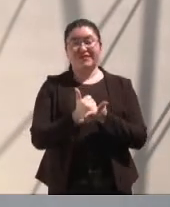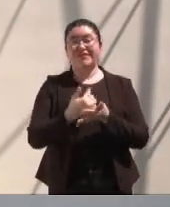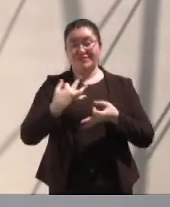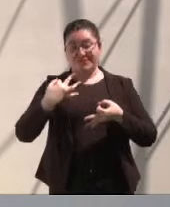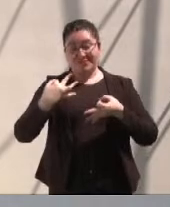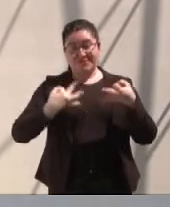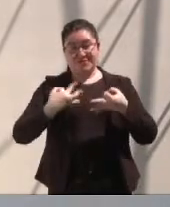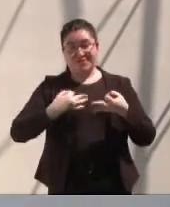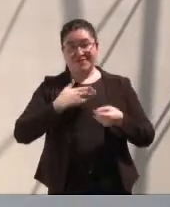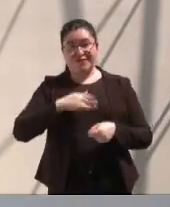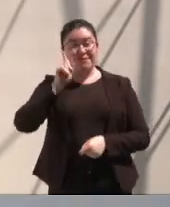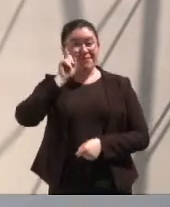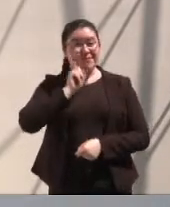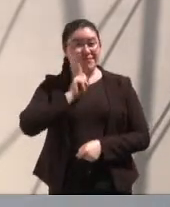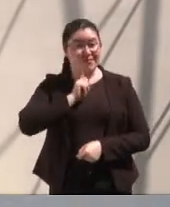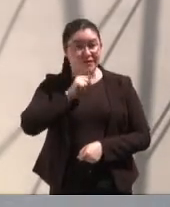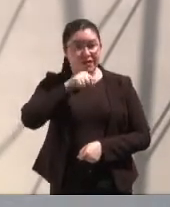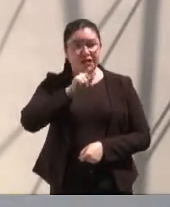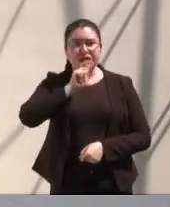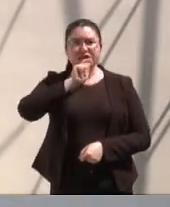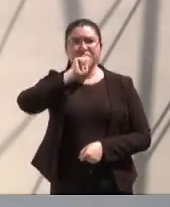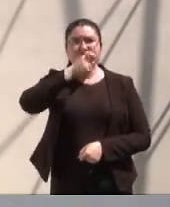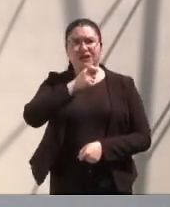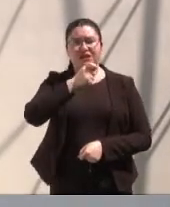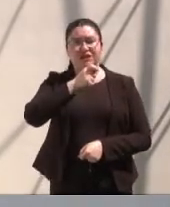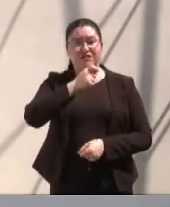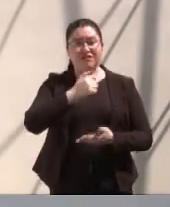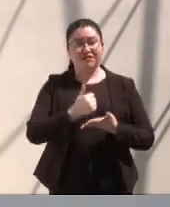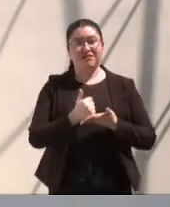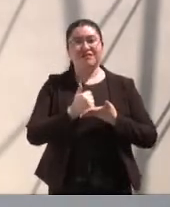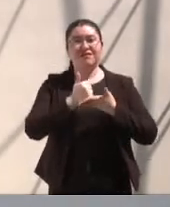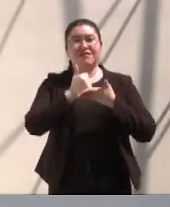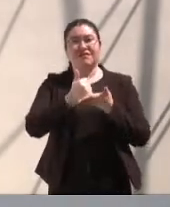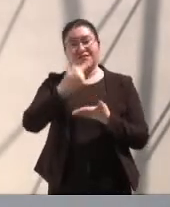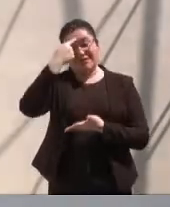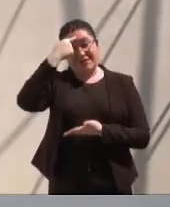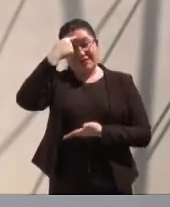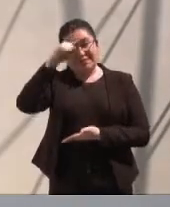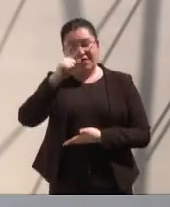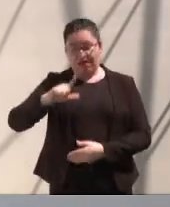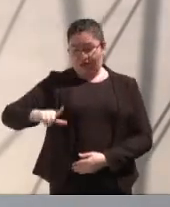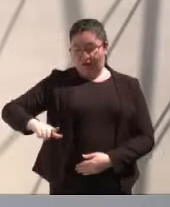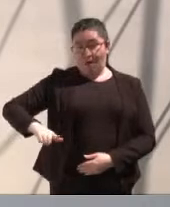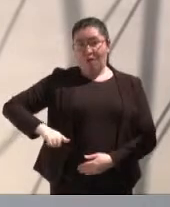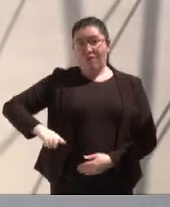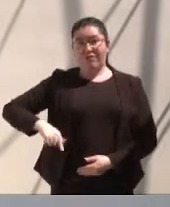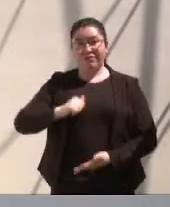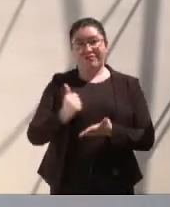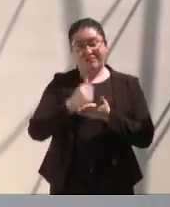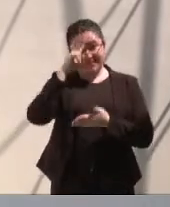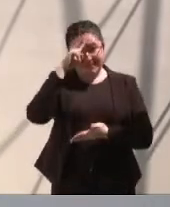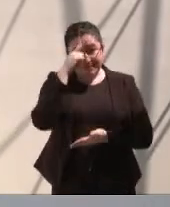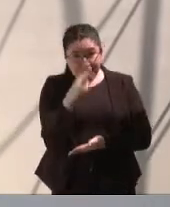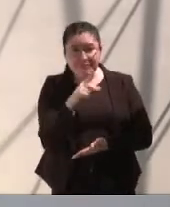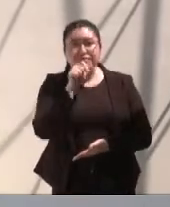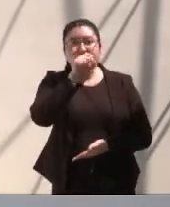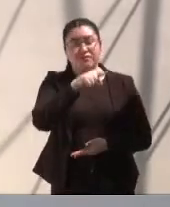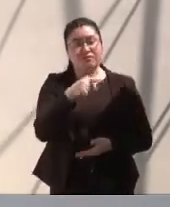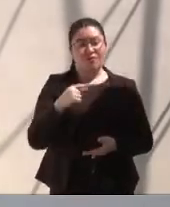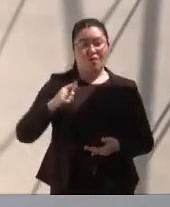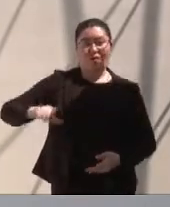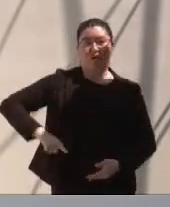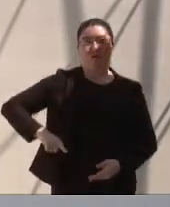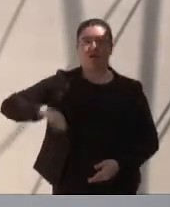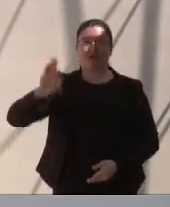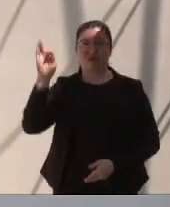no solamente busca fortalecer las capacidades institucionales del gobierno de la ciudad y del gobierno federal